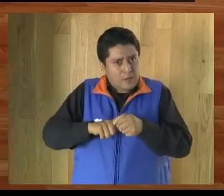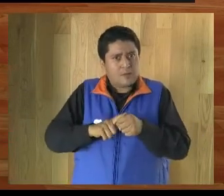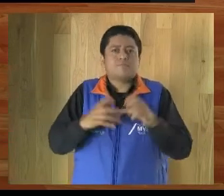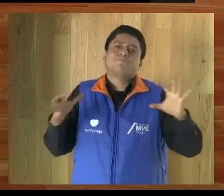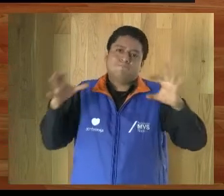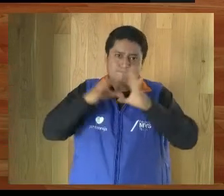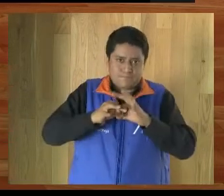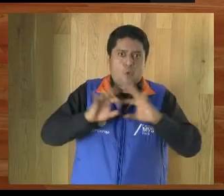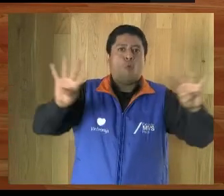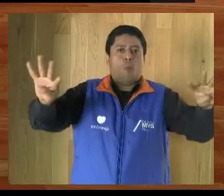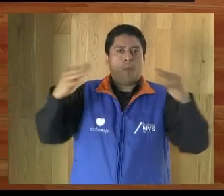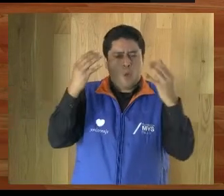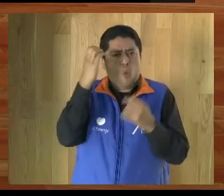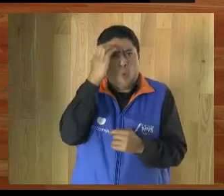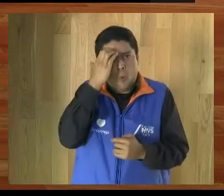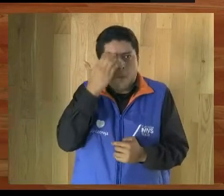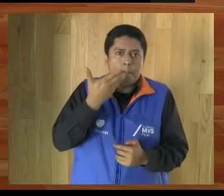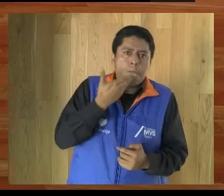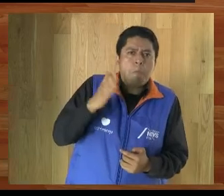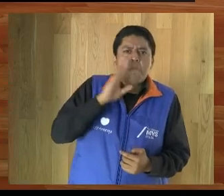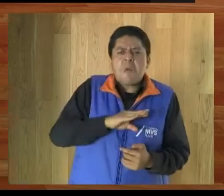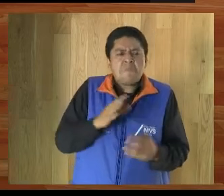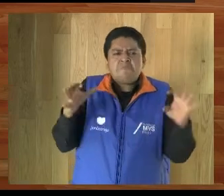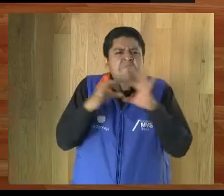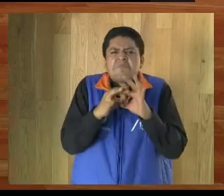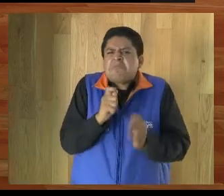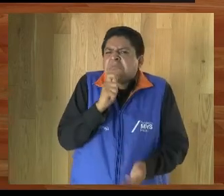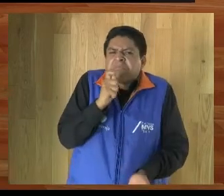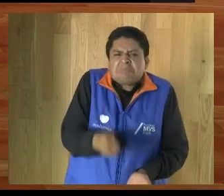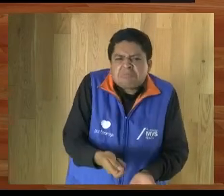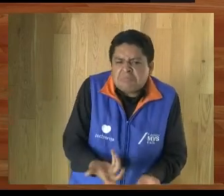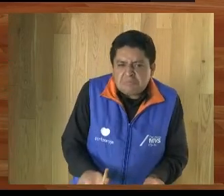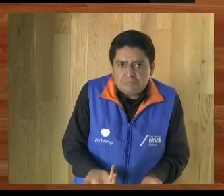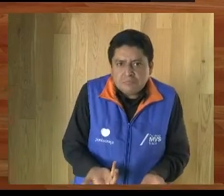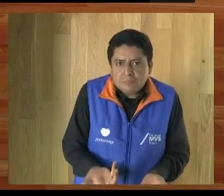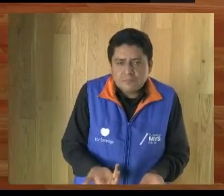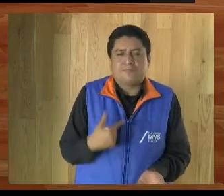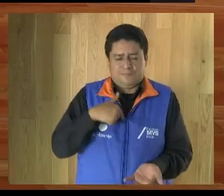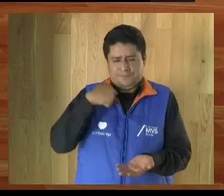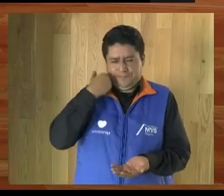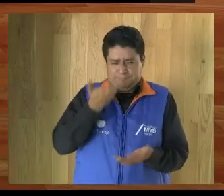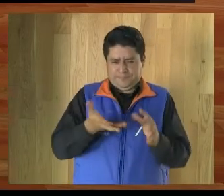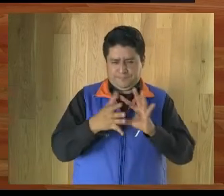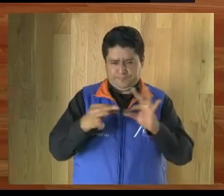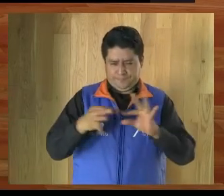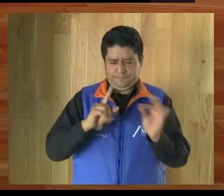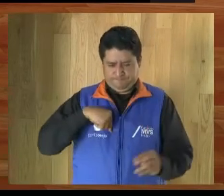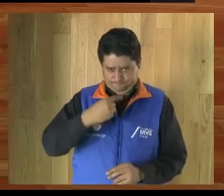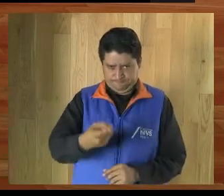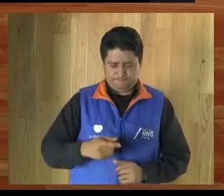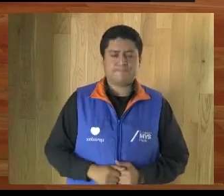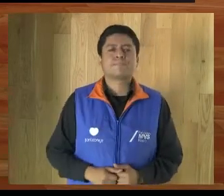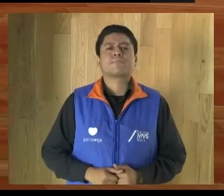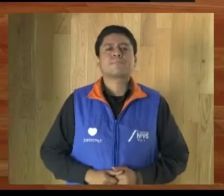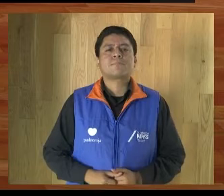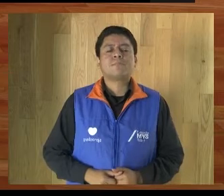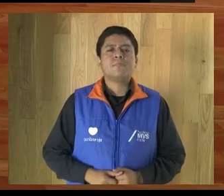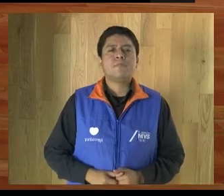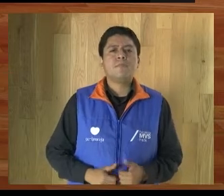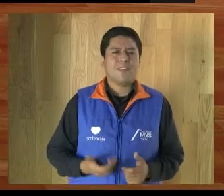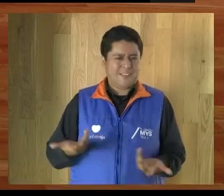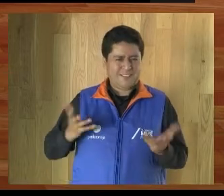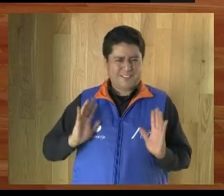Ahora les voy a tratar también de comentar brevemente esa reputación, ¿no? Lo veíamos ya de alguna forma ligera,